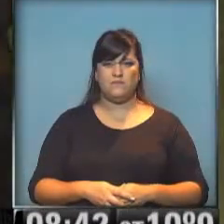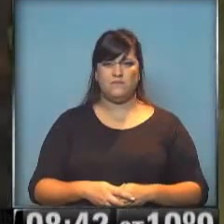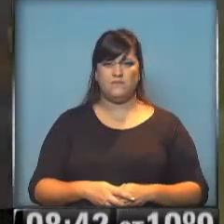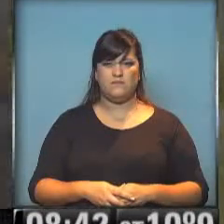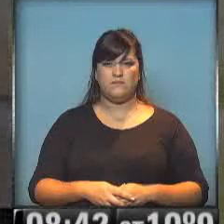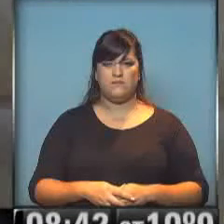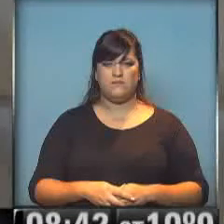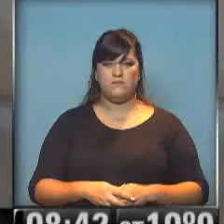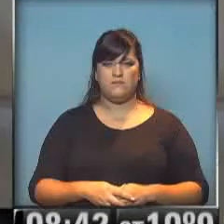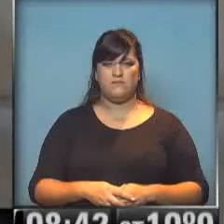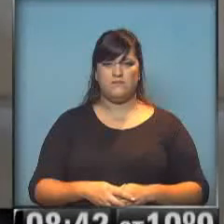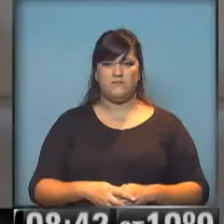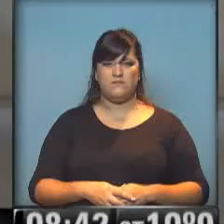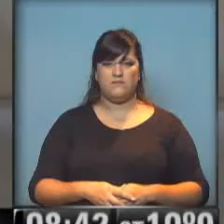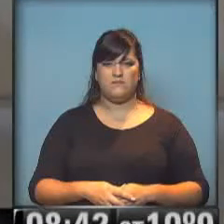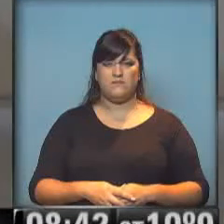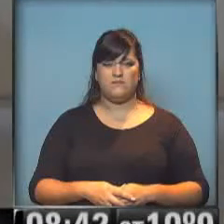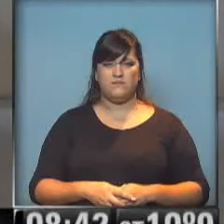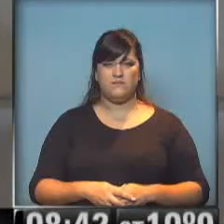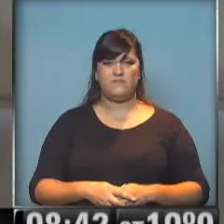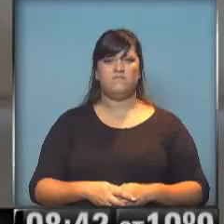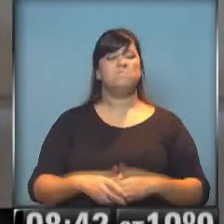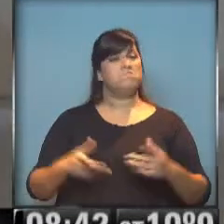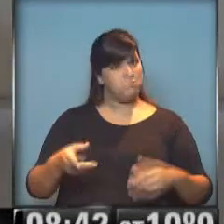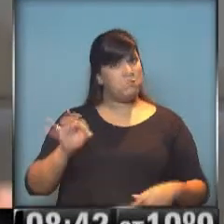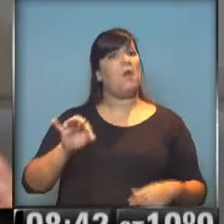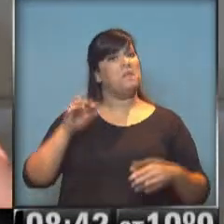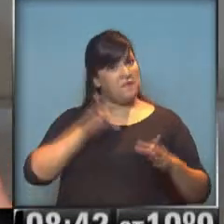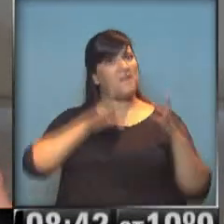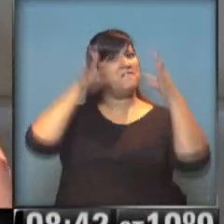Bueno, haga caso, vaya entonces a ver esta obra.